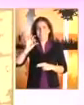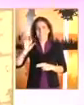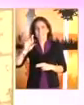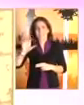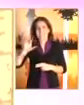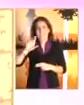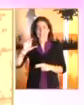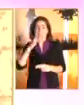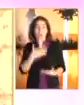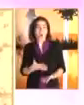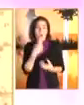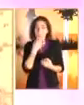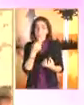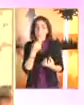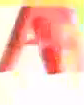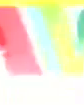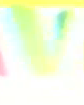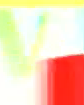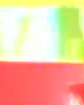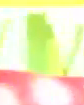Dios.